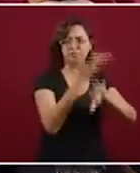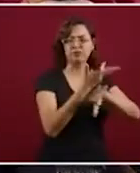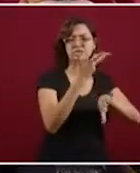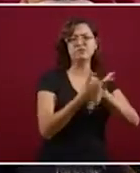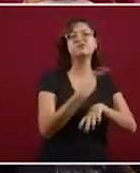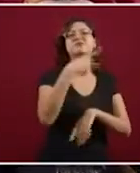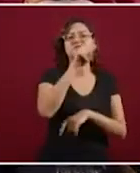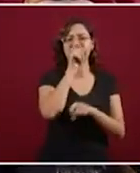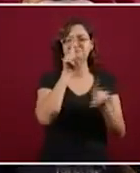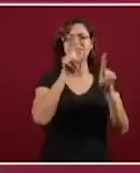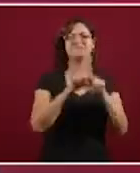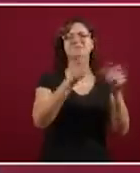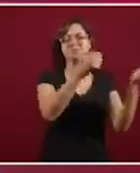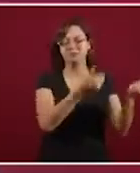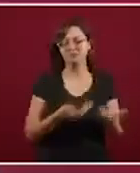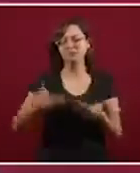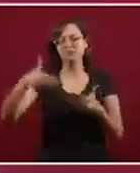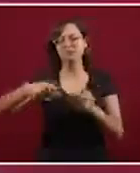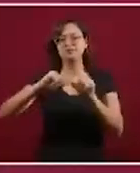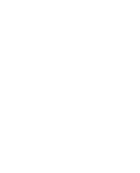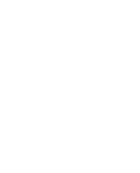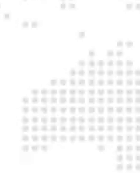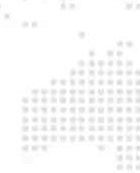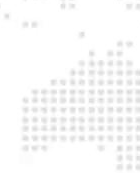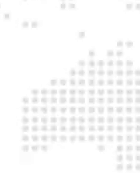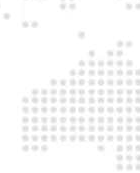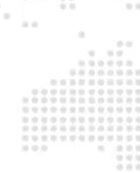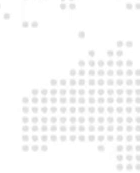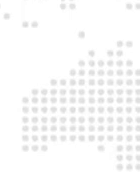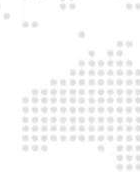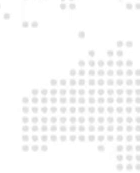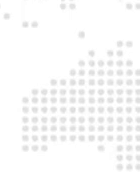dañando a nuestro país